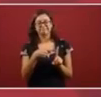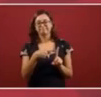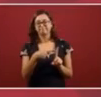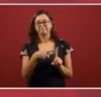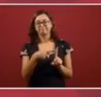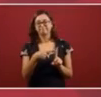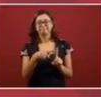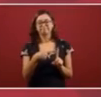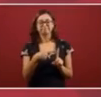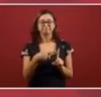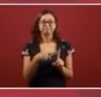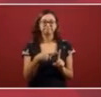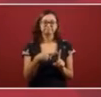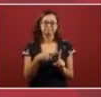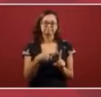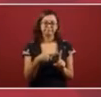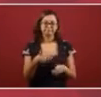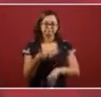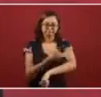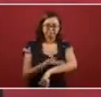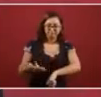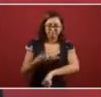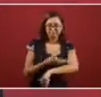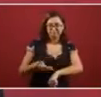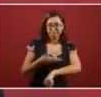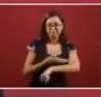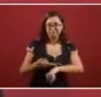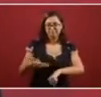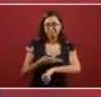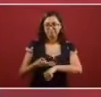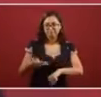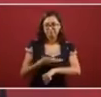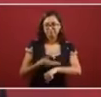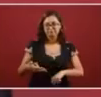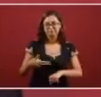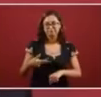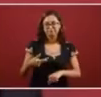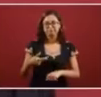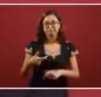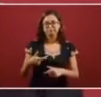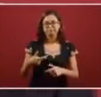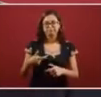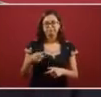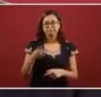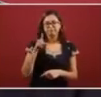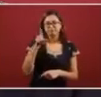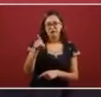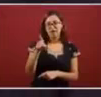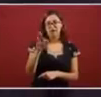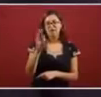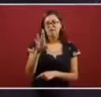organizó el golpe de Estado en contra de Francisco I.